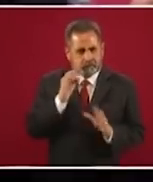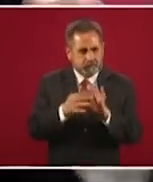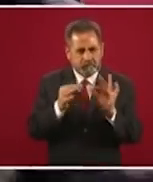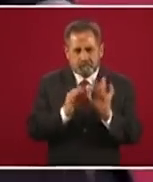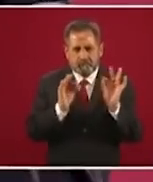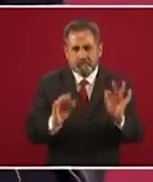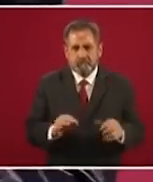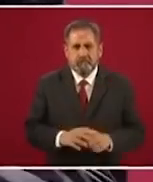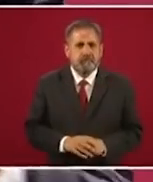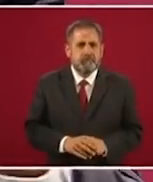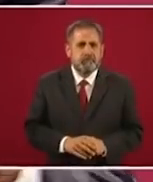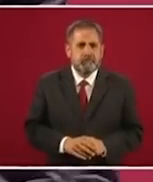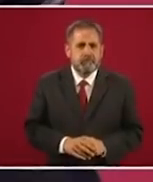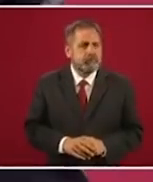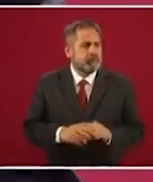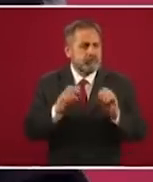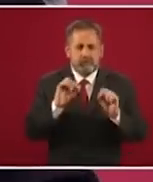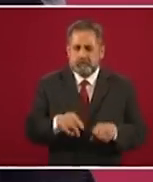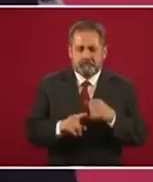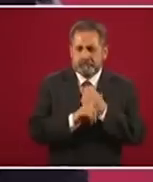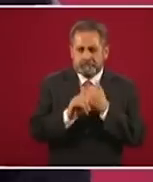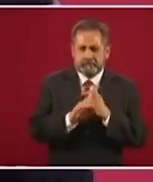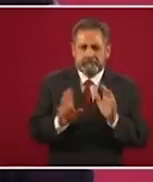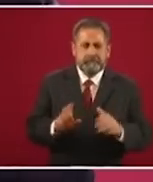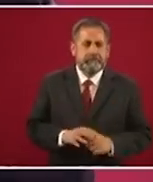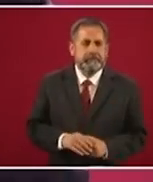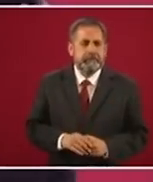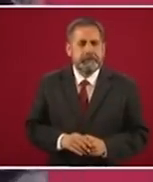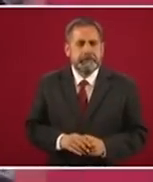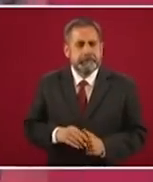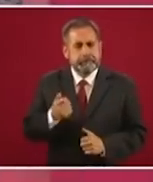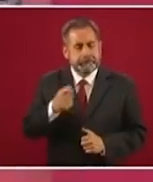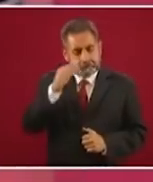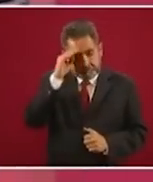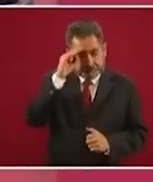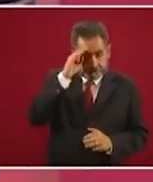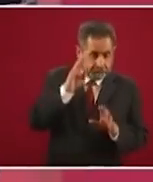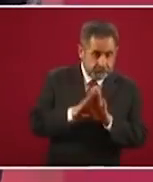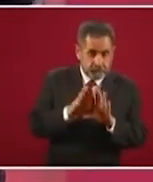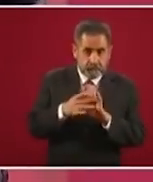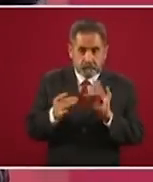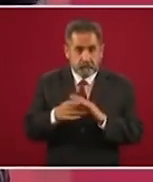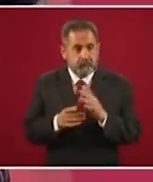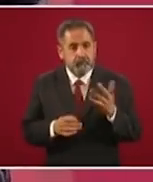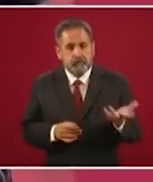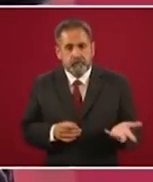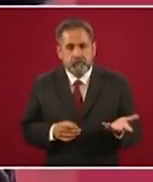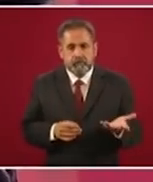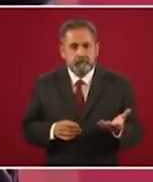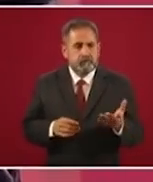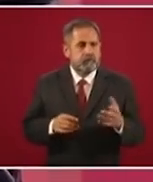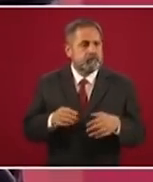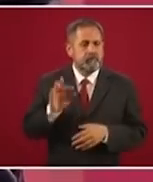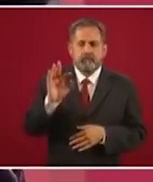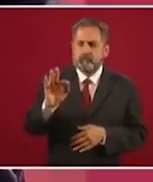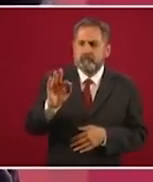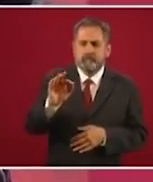mantenimiento sin ningún problema, que sería cargo de hacerlo la Fuerza